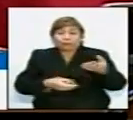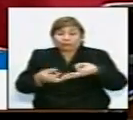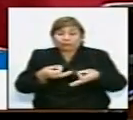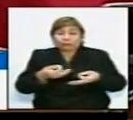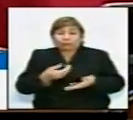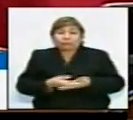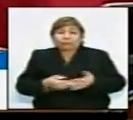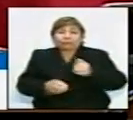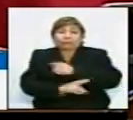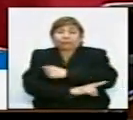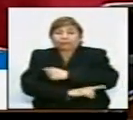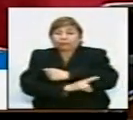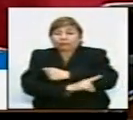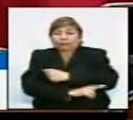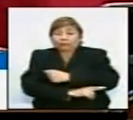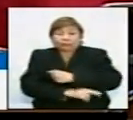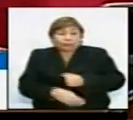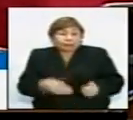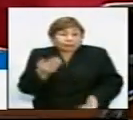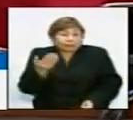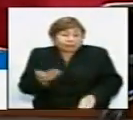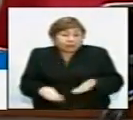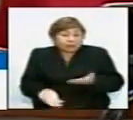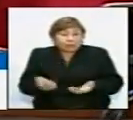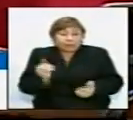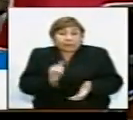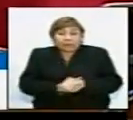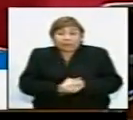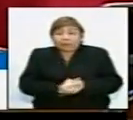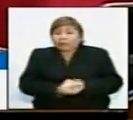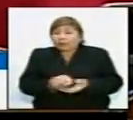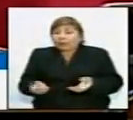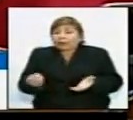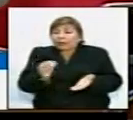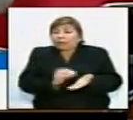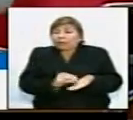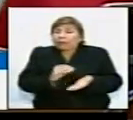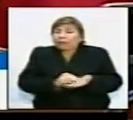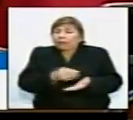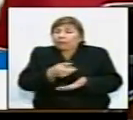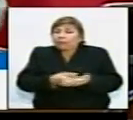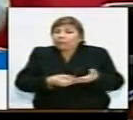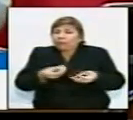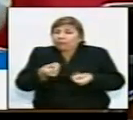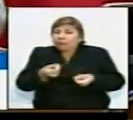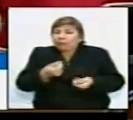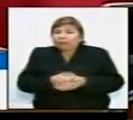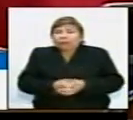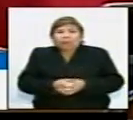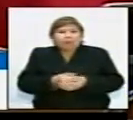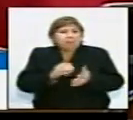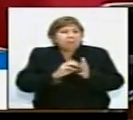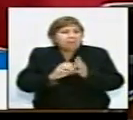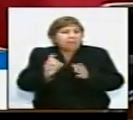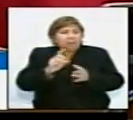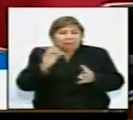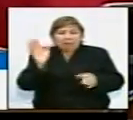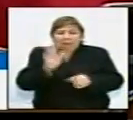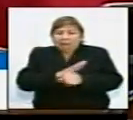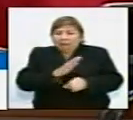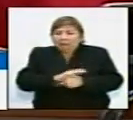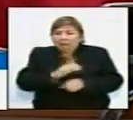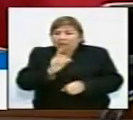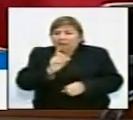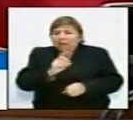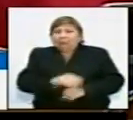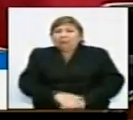del Gobierno Nacional y a pesar de que se ha incrementado el presupuesto para el sector, esto no está llegando donde tiene que